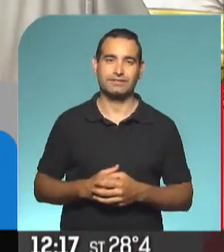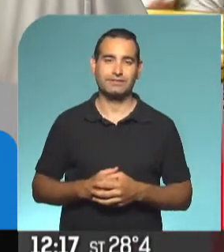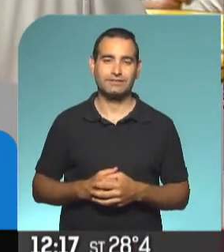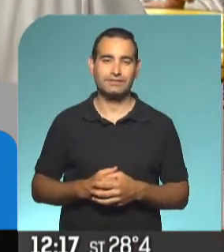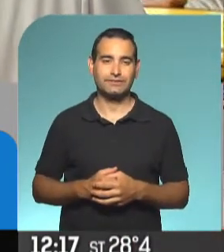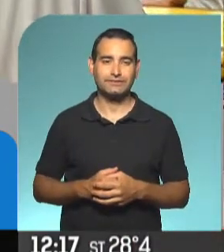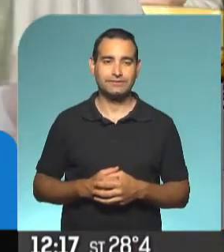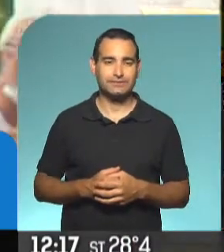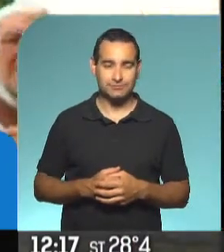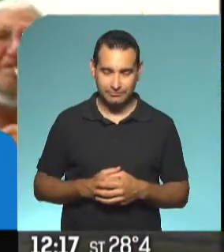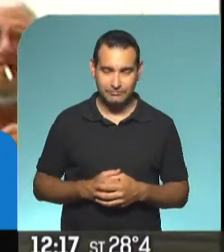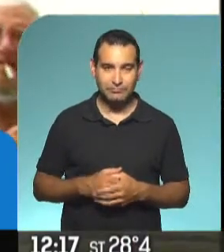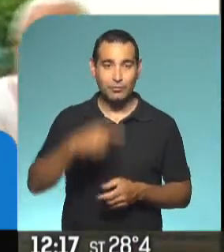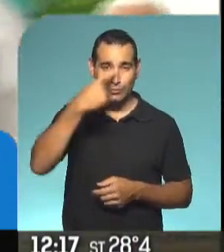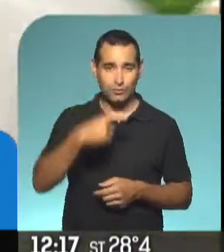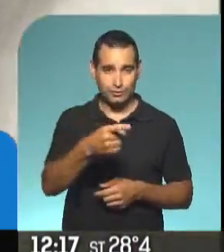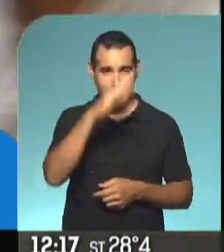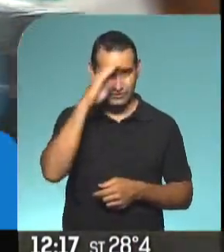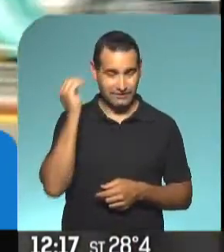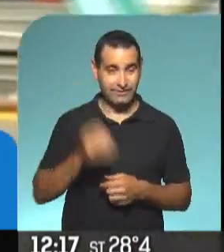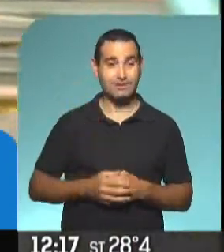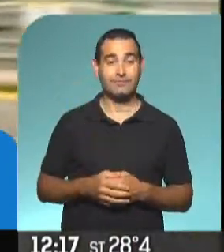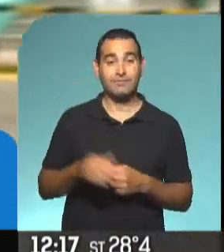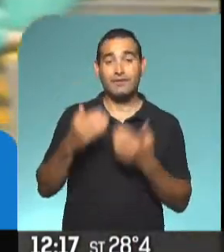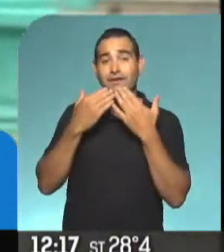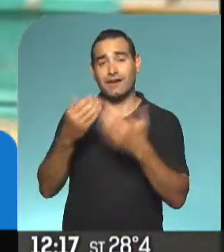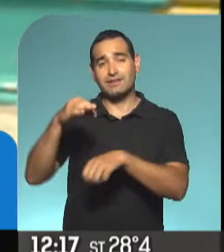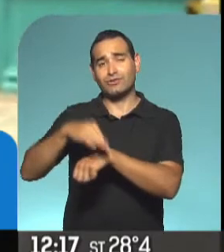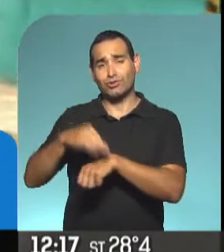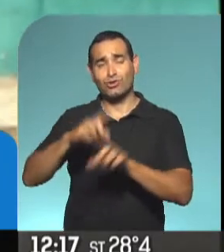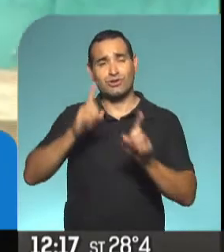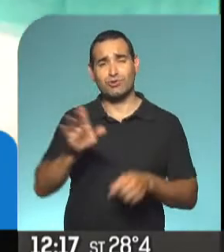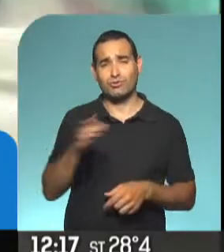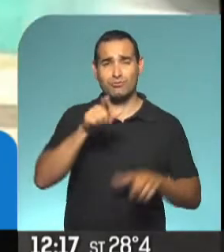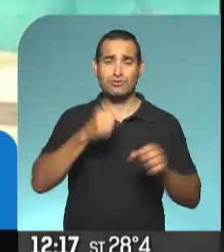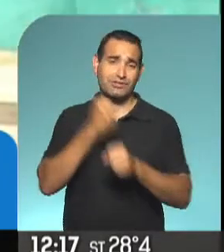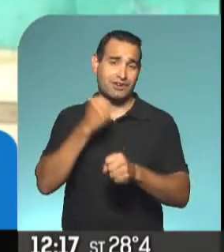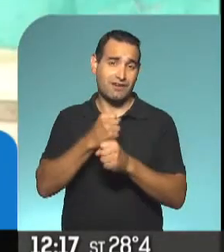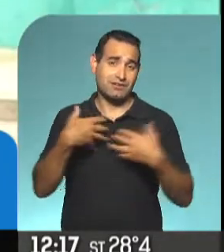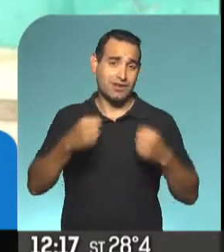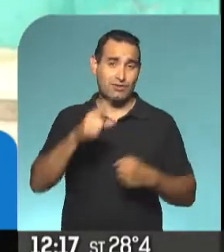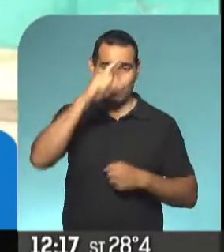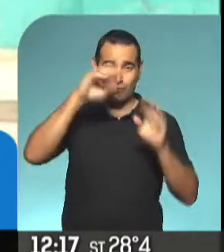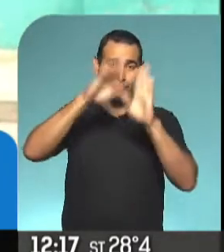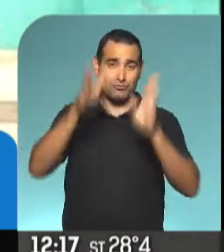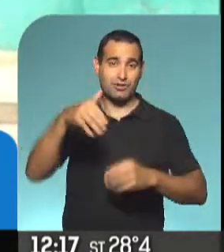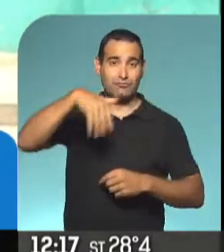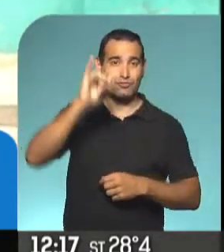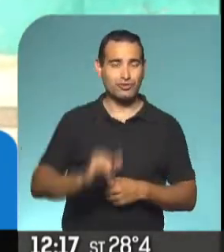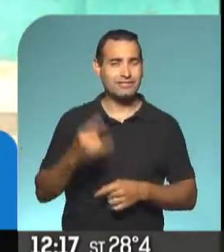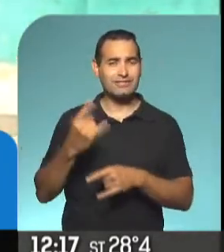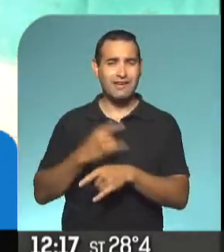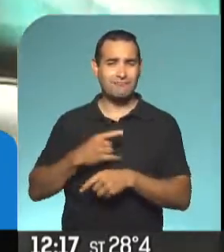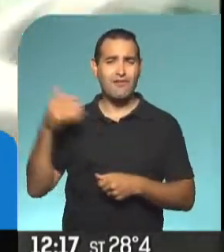Silvia, el cierre. Muchísimas gracias. Y le agradecemos al doctor y a todo el personal de salud de este Hospital Muñiz, que cada vez que venimos